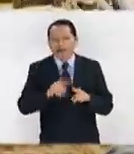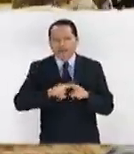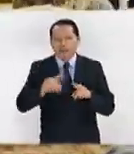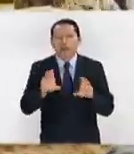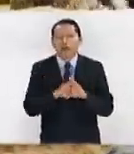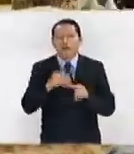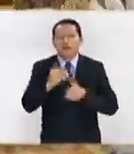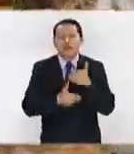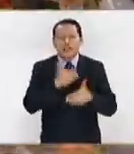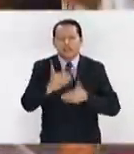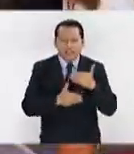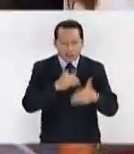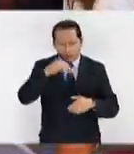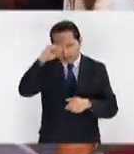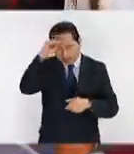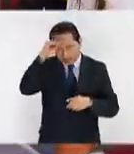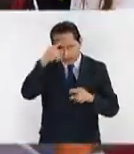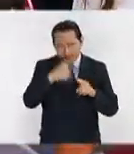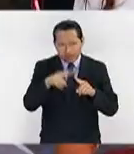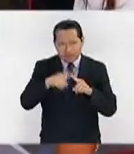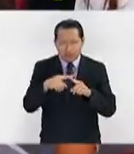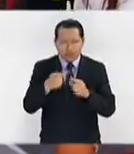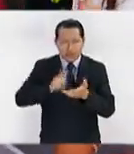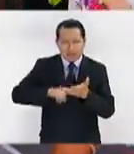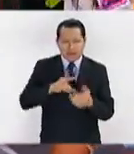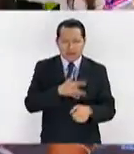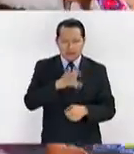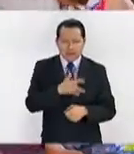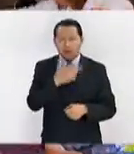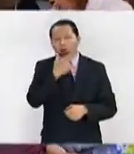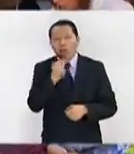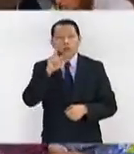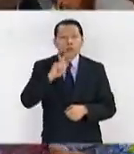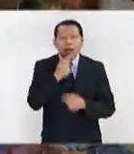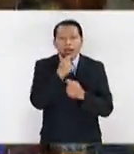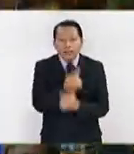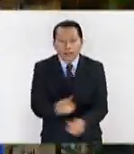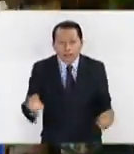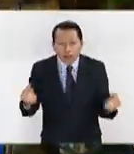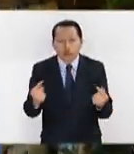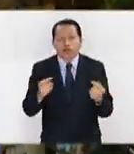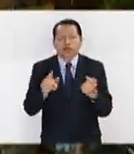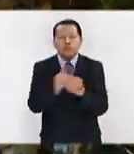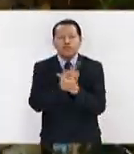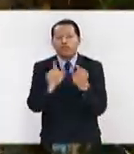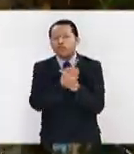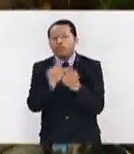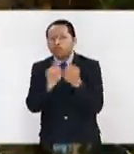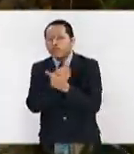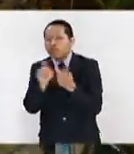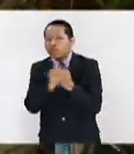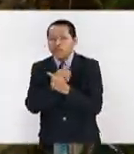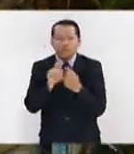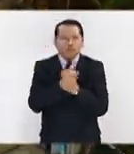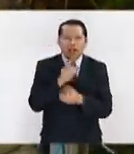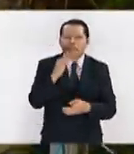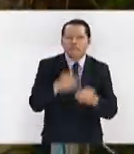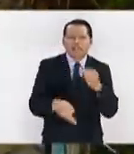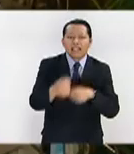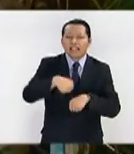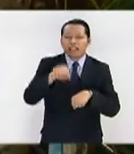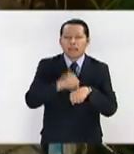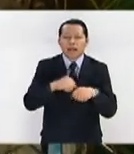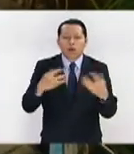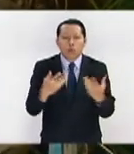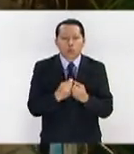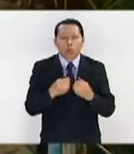del servicio, meditación y el canto devocional. Hombres, mujeres y niños conviven en hermandad durante un fin de semana para